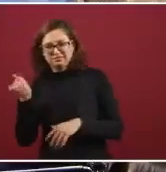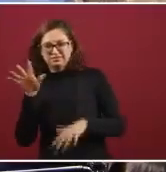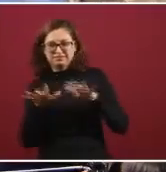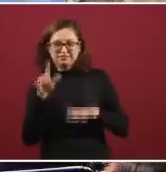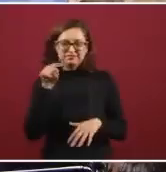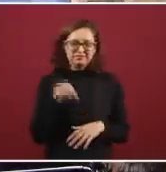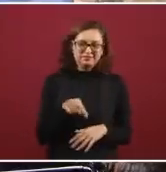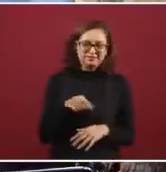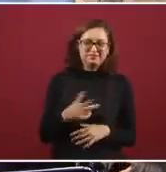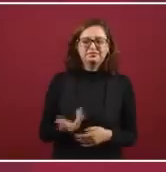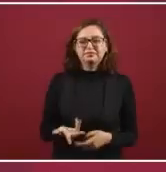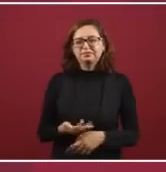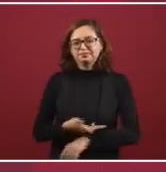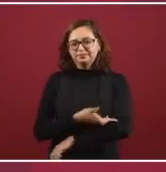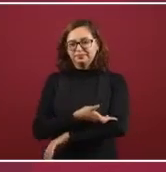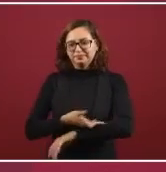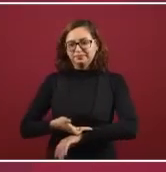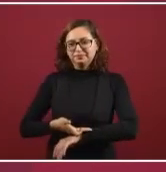la familia.